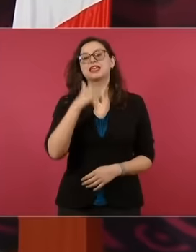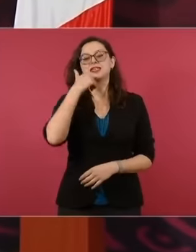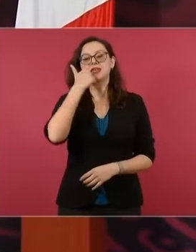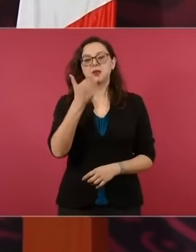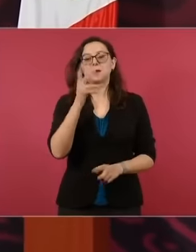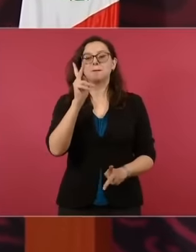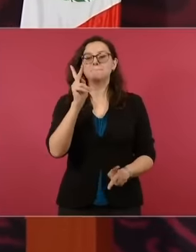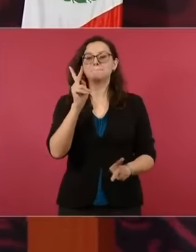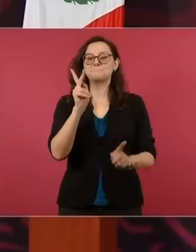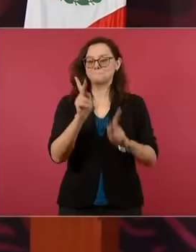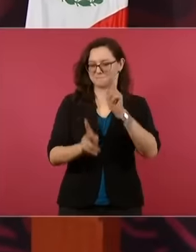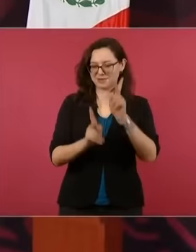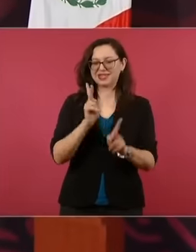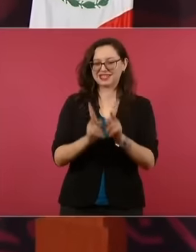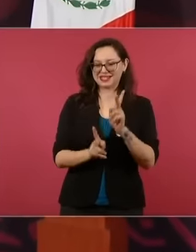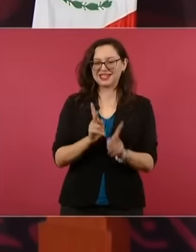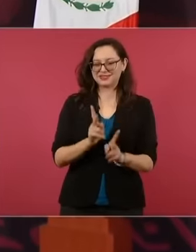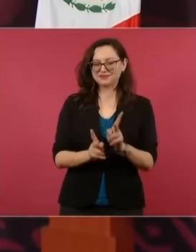pues para mí una